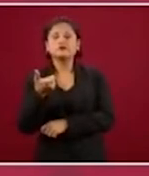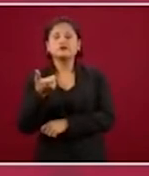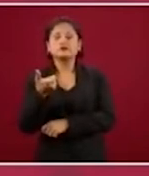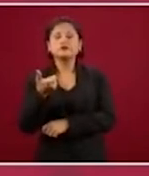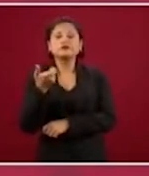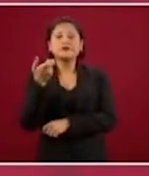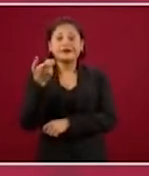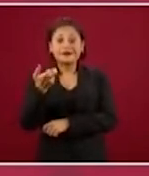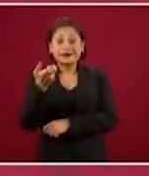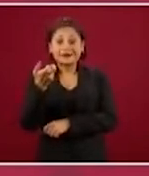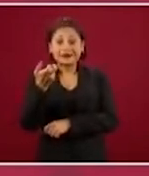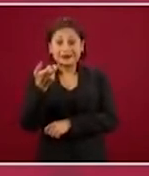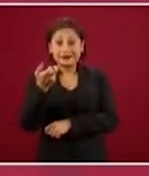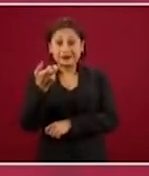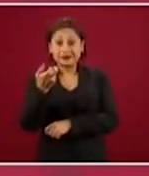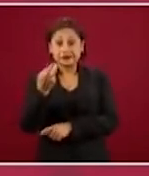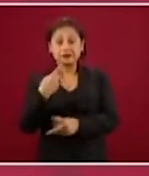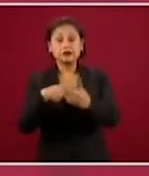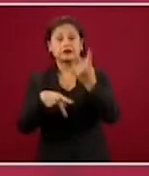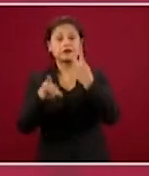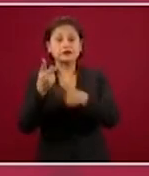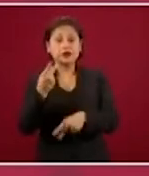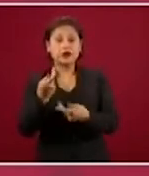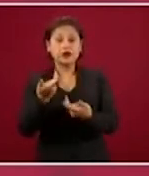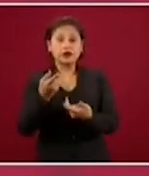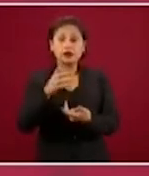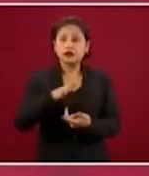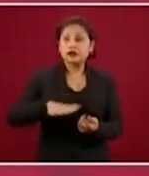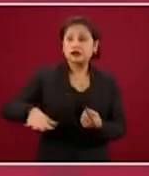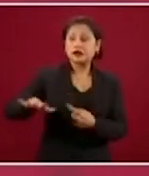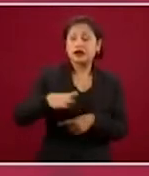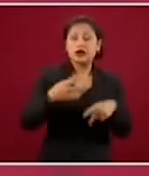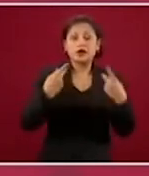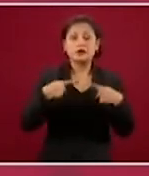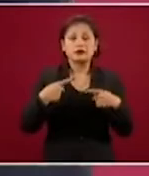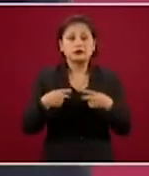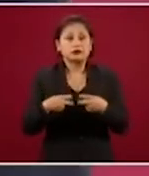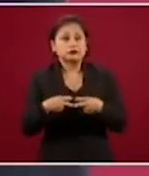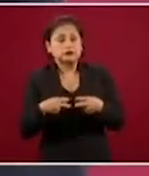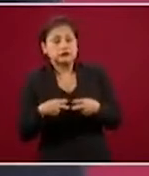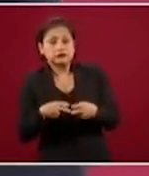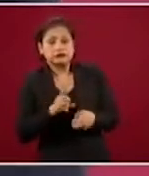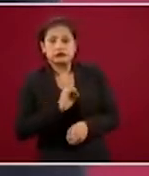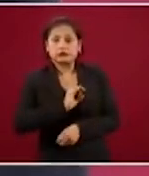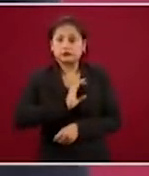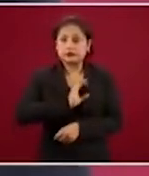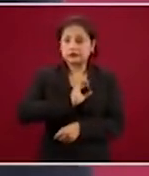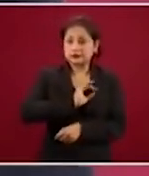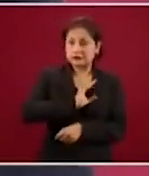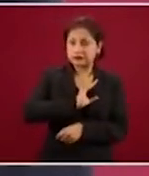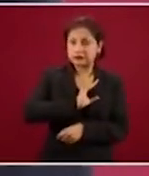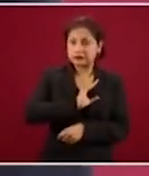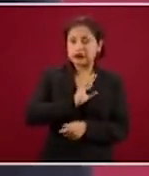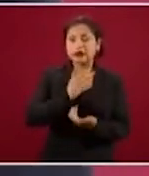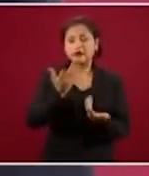generando cierta inquietud, cierta incertidumbre, no